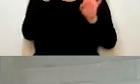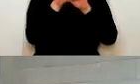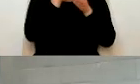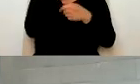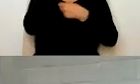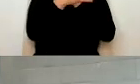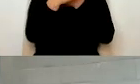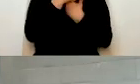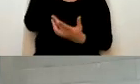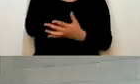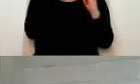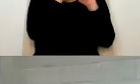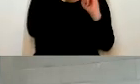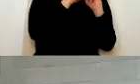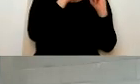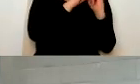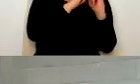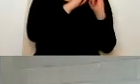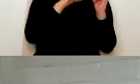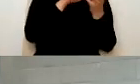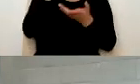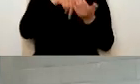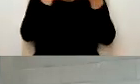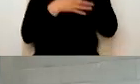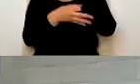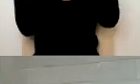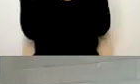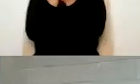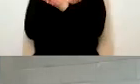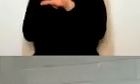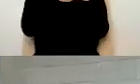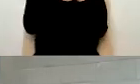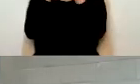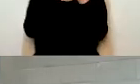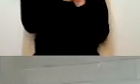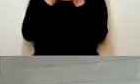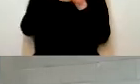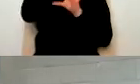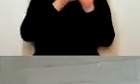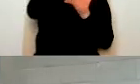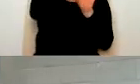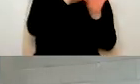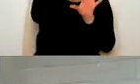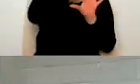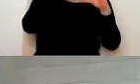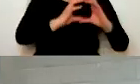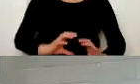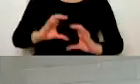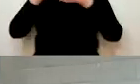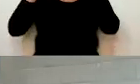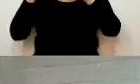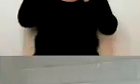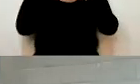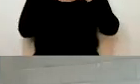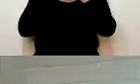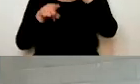Aquí es donde pueden encontrar todo el concentrado y todo lo que generamos oficialmente aquí en la junta. También el